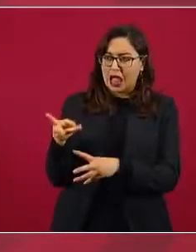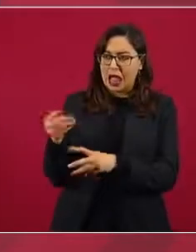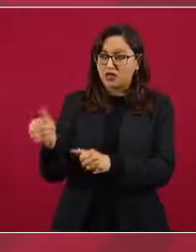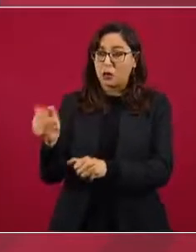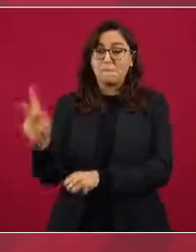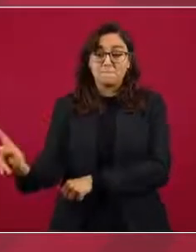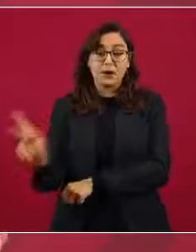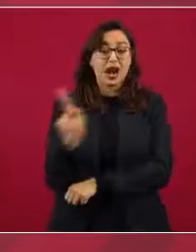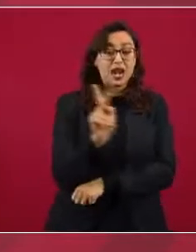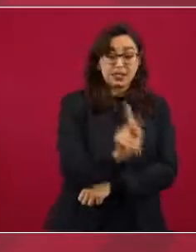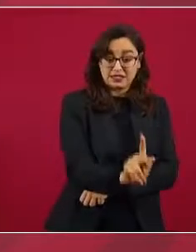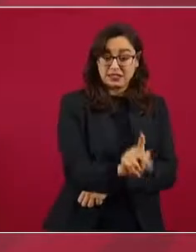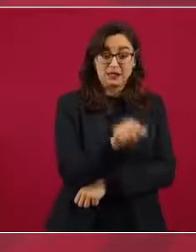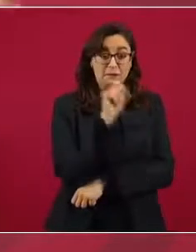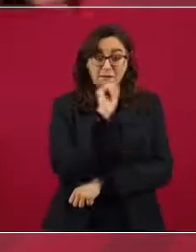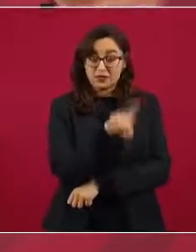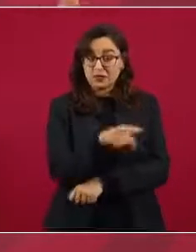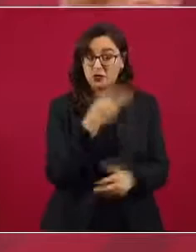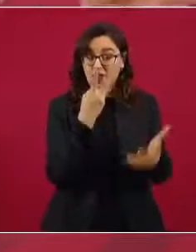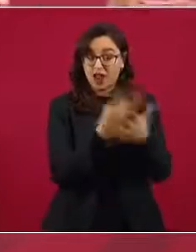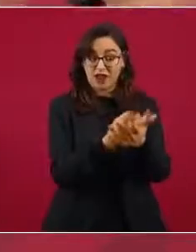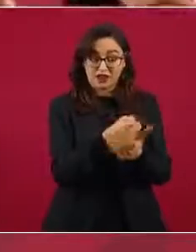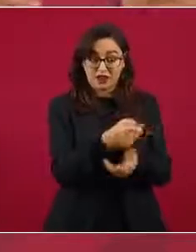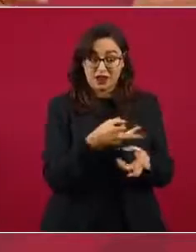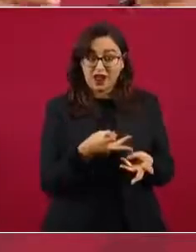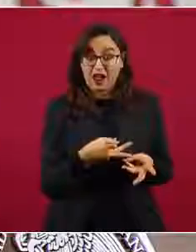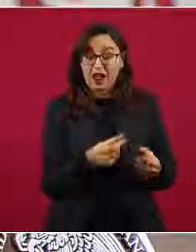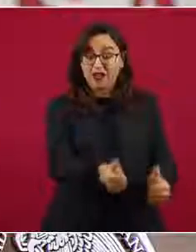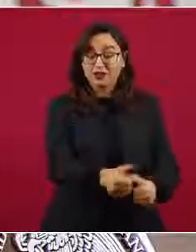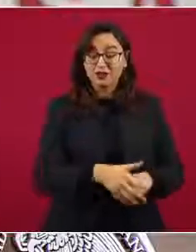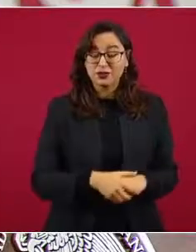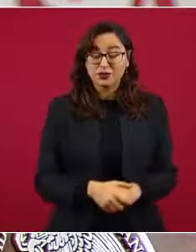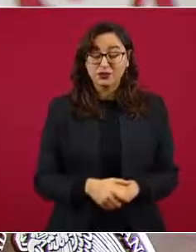el costo, lo que cuesta mantener